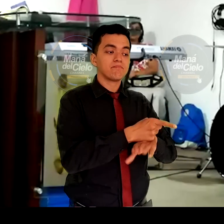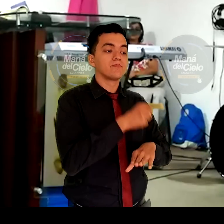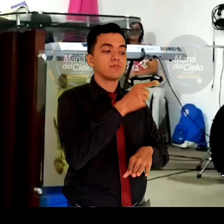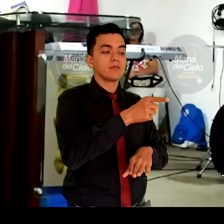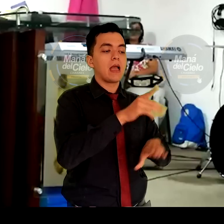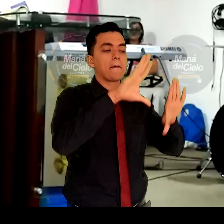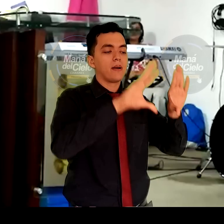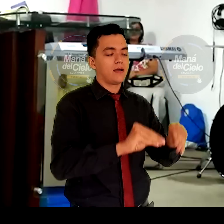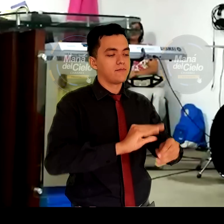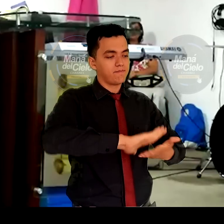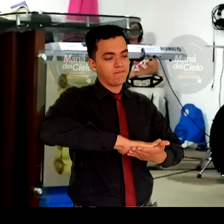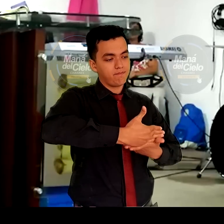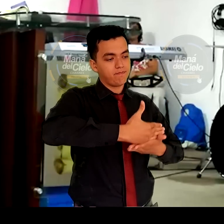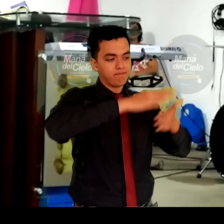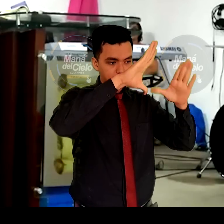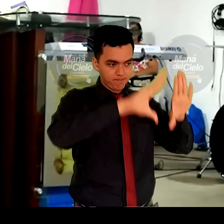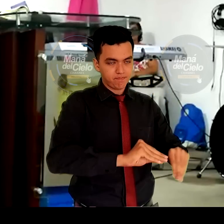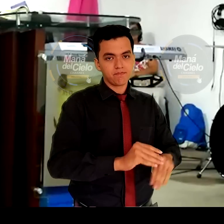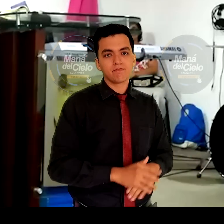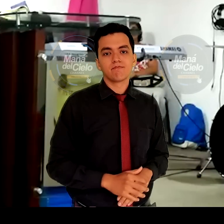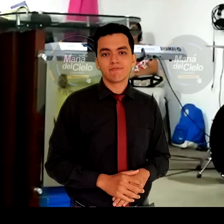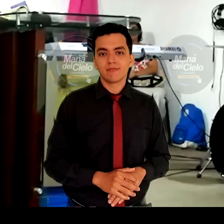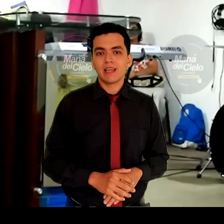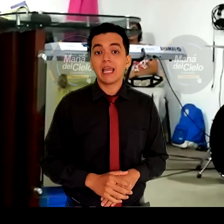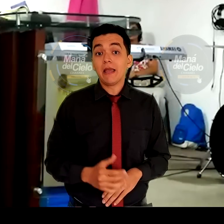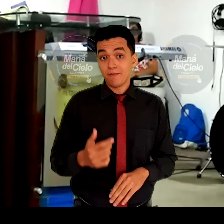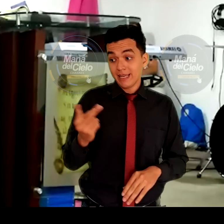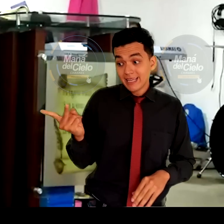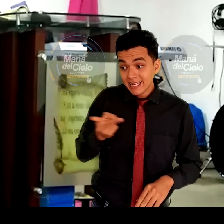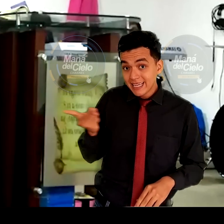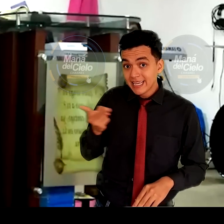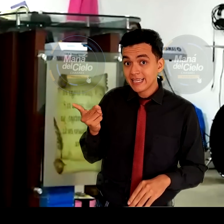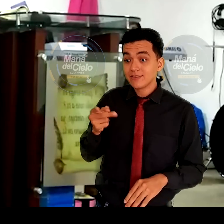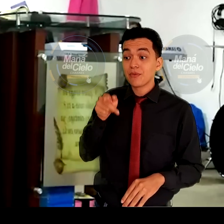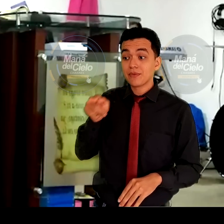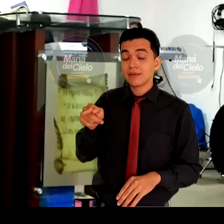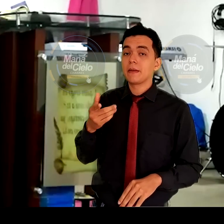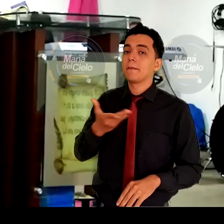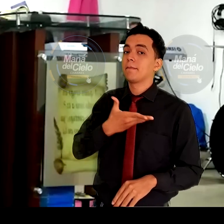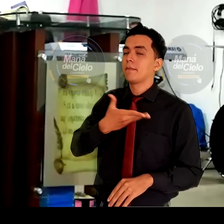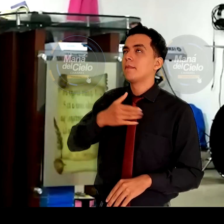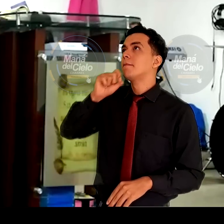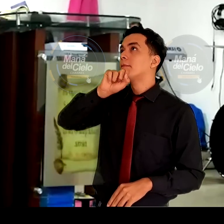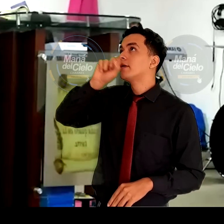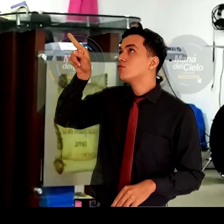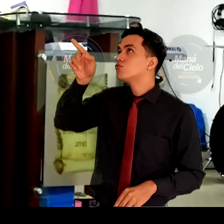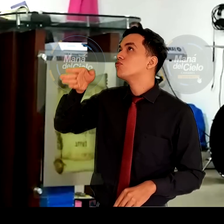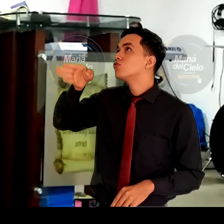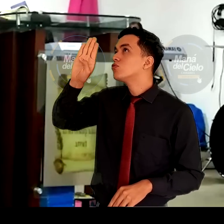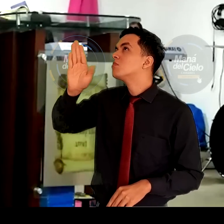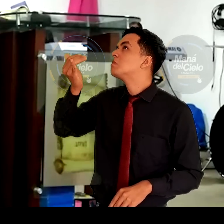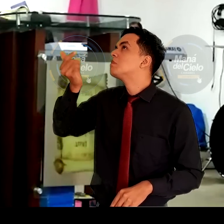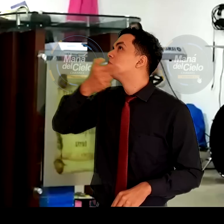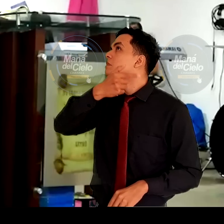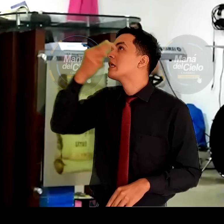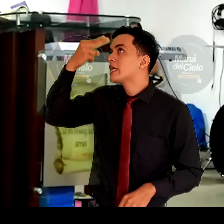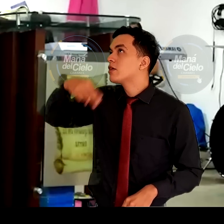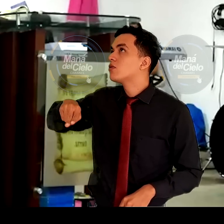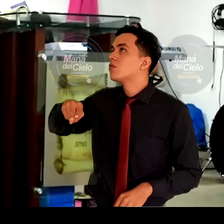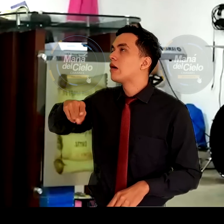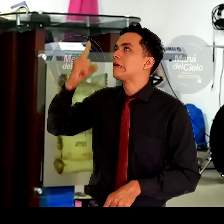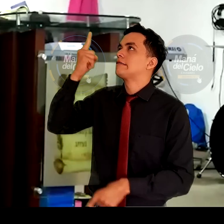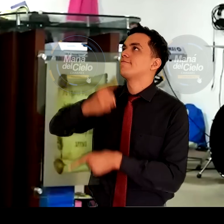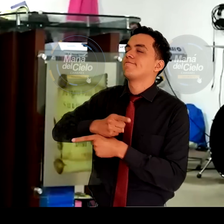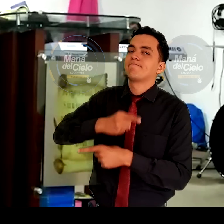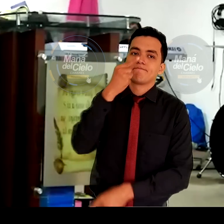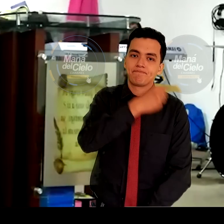nos metimos en oración, en ayuno, y yo le dije a Dios que confirmara que estaba pasando. Mijito, hoy el Señor acaba de confirmar, usted tiene problemas, usted